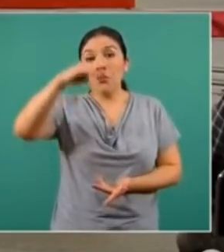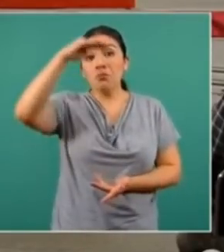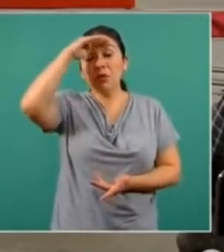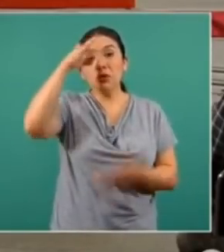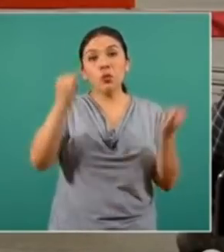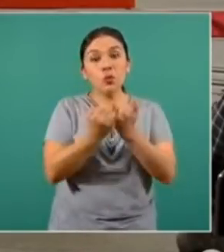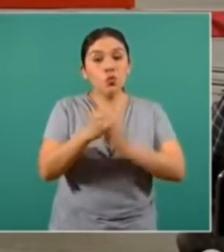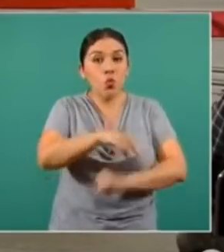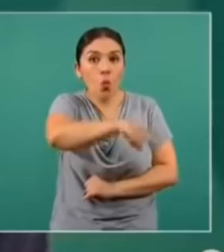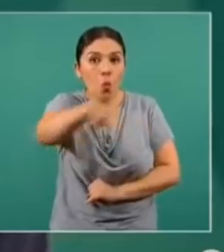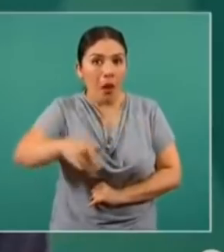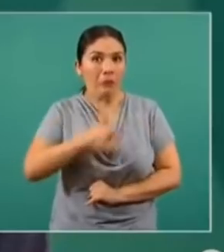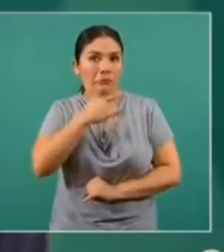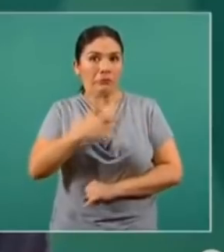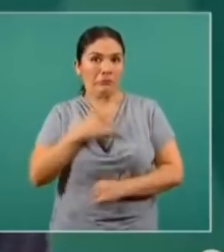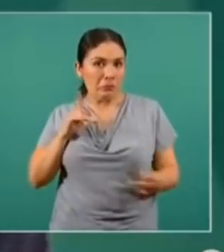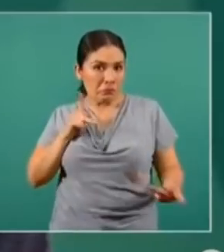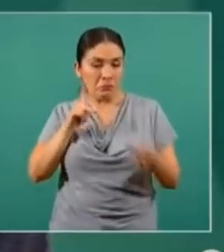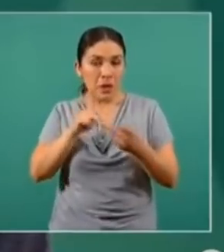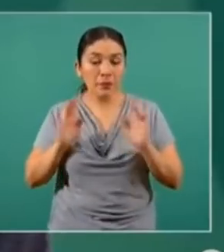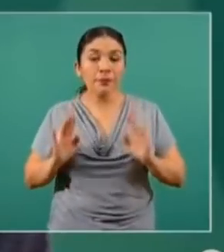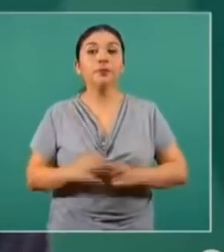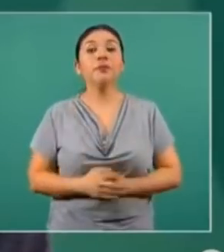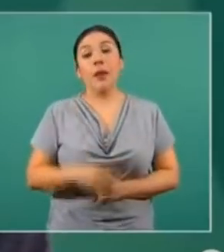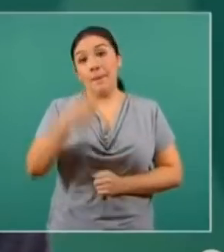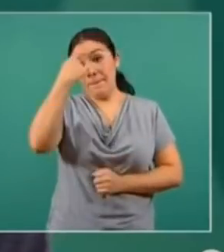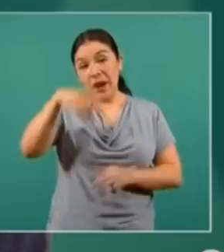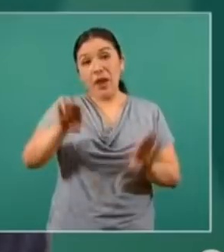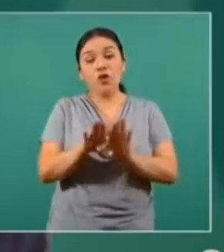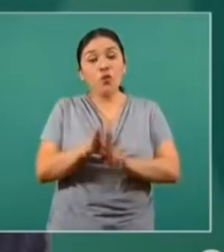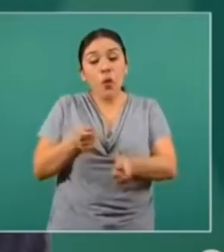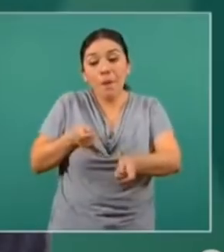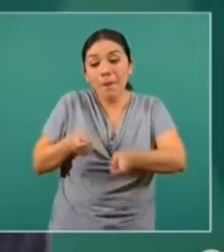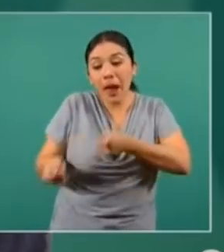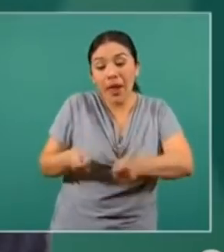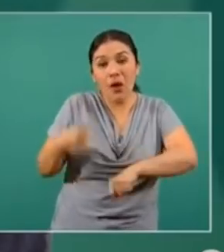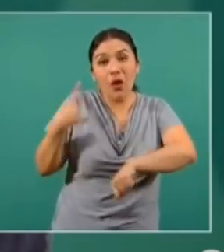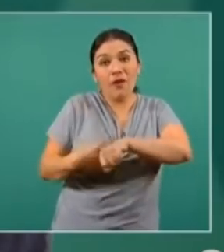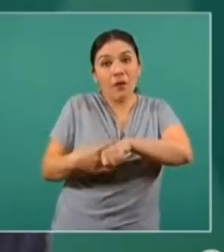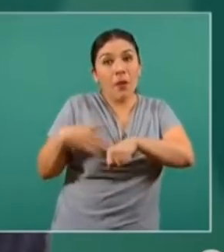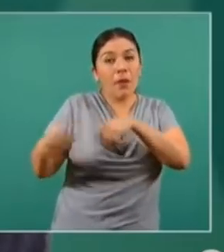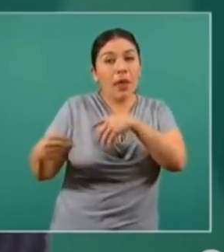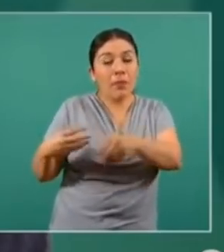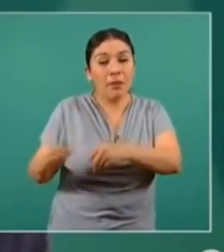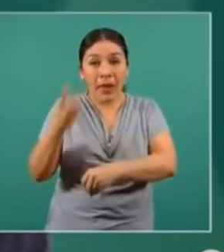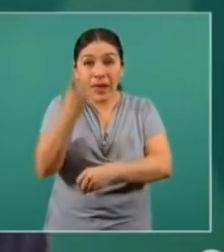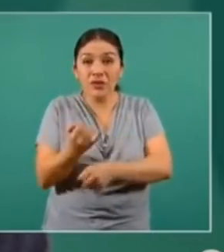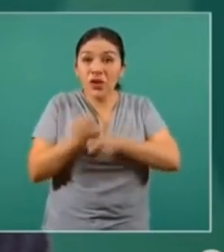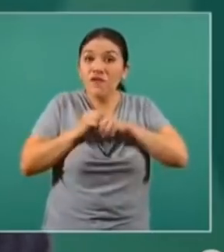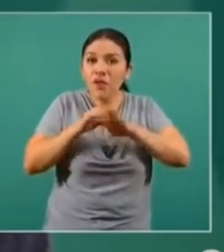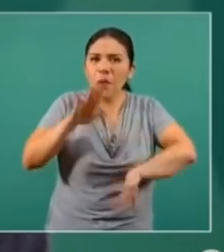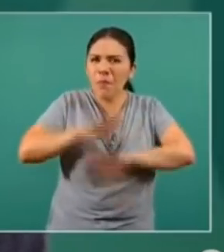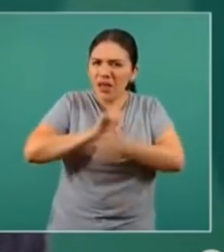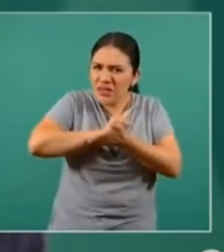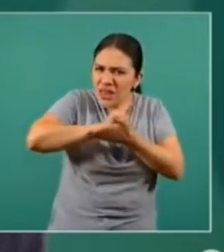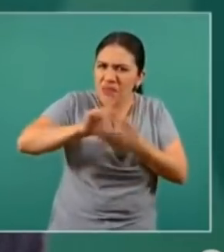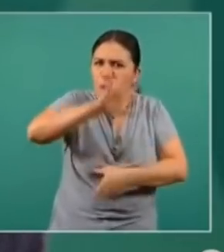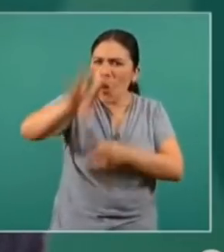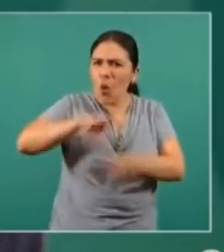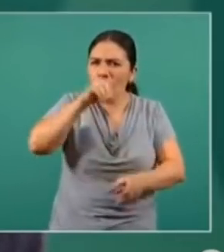también de ustedes para el manejo de la epidemia. El informar con transparencia